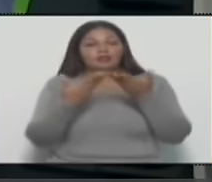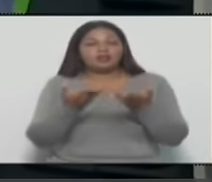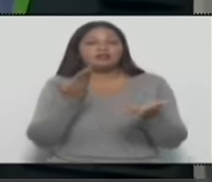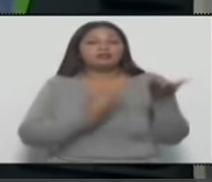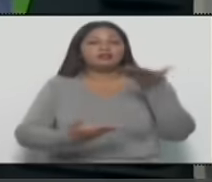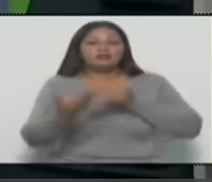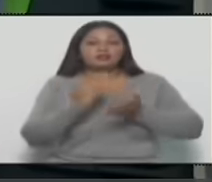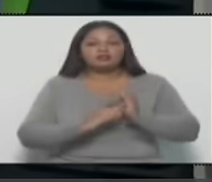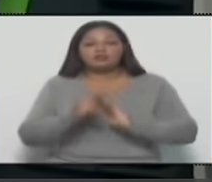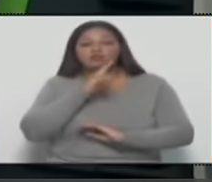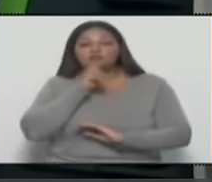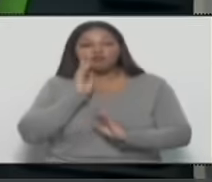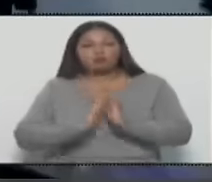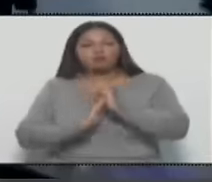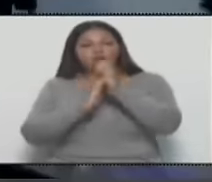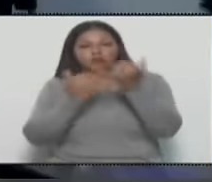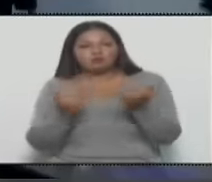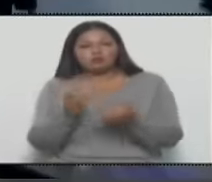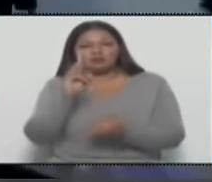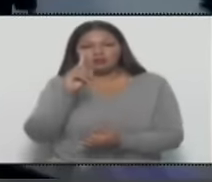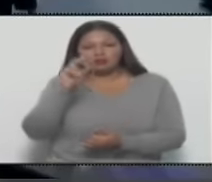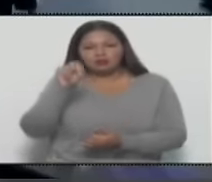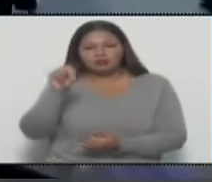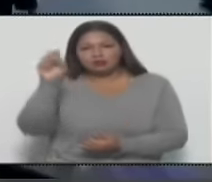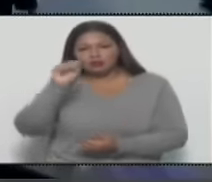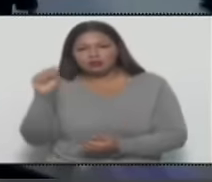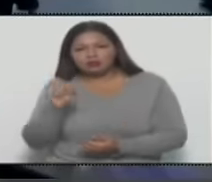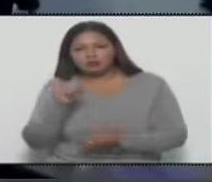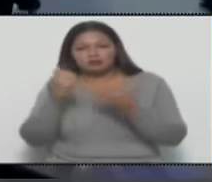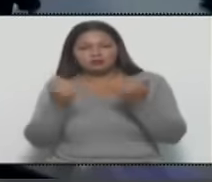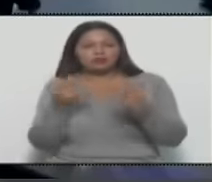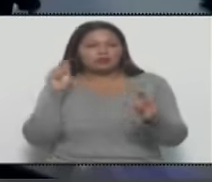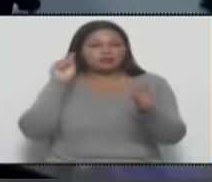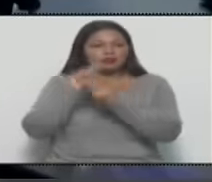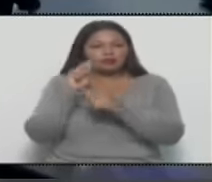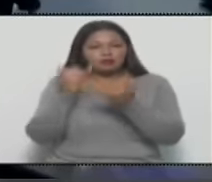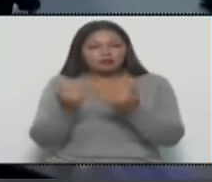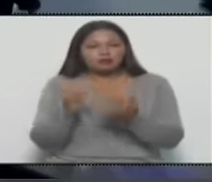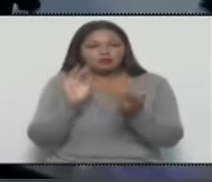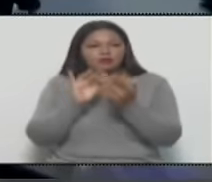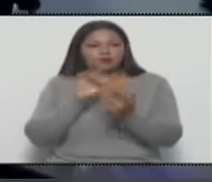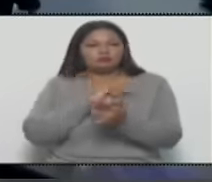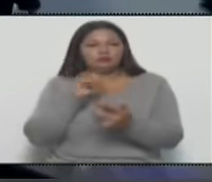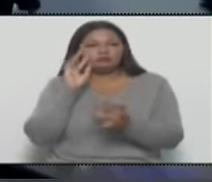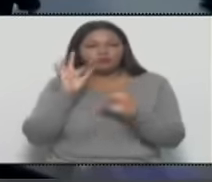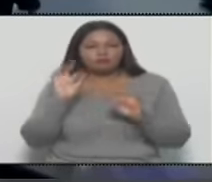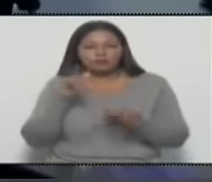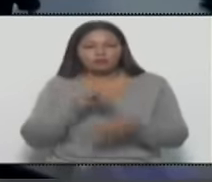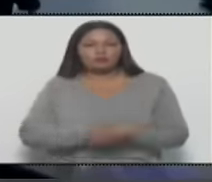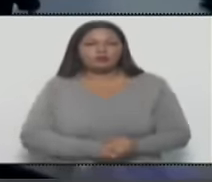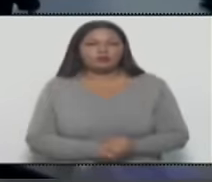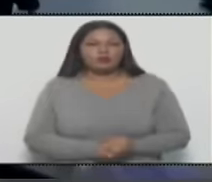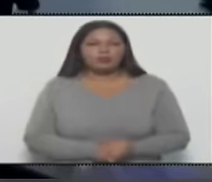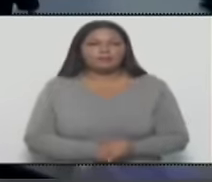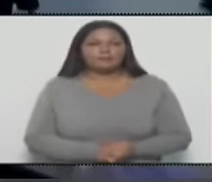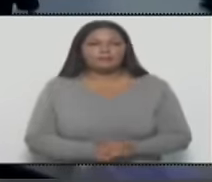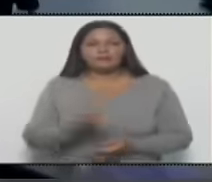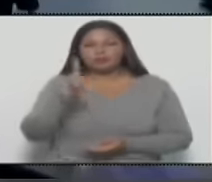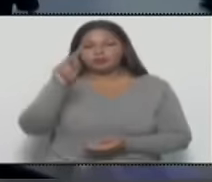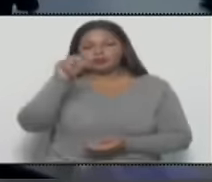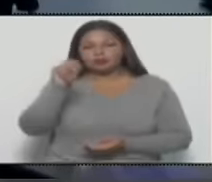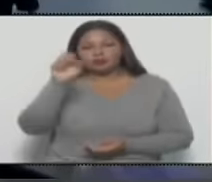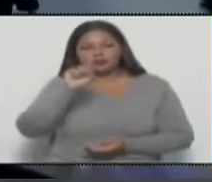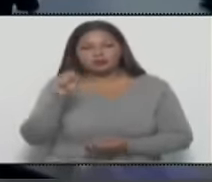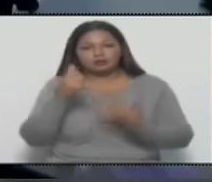de dominio es justamente estos DNS. Entonces, si yo ataco directamente a ese servidor de DNS, estoy afectando al